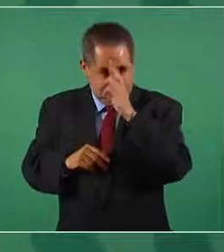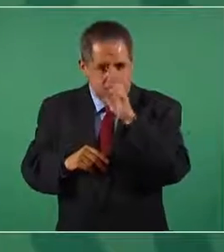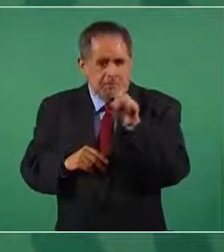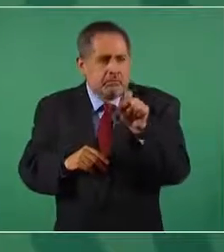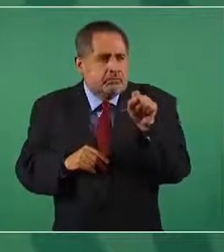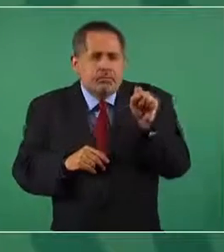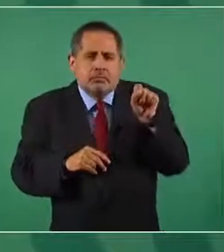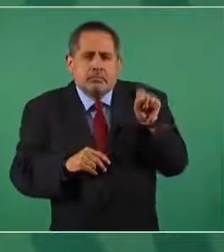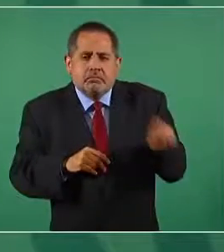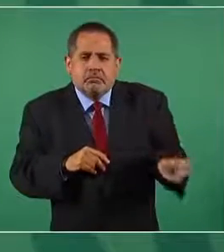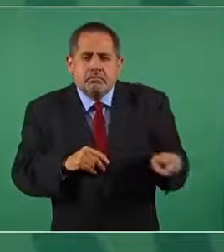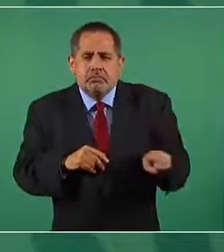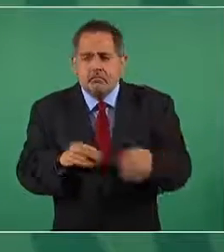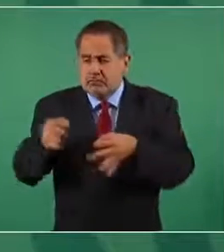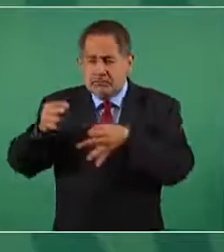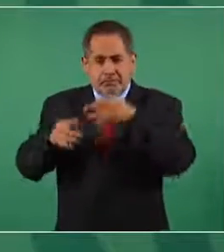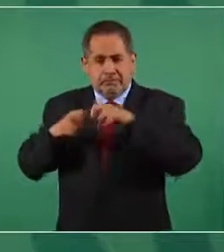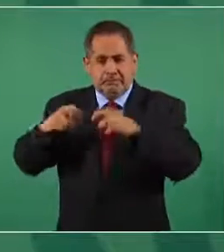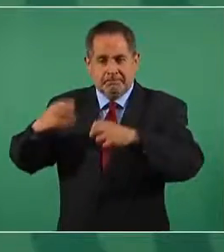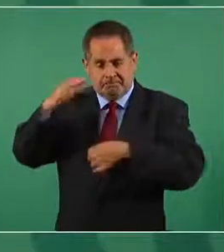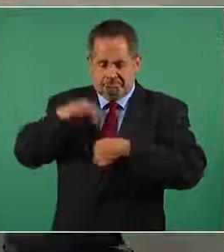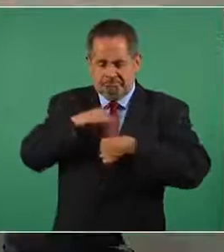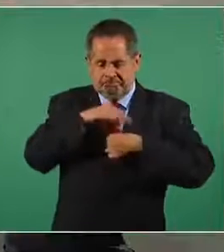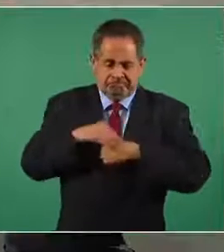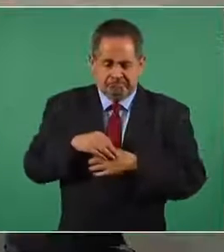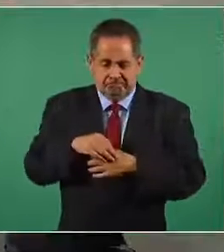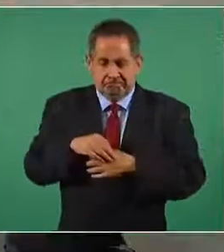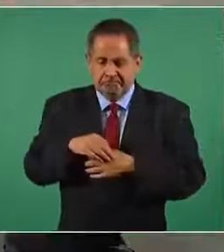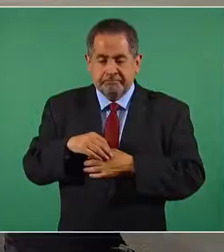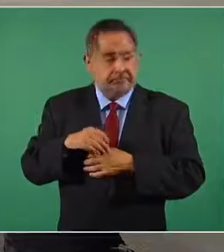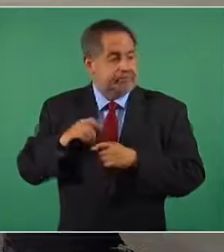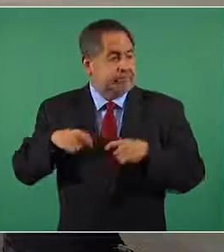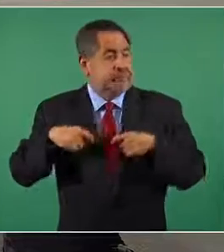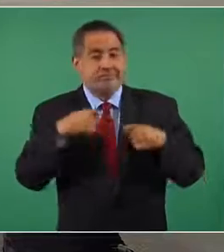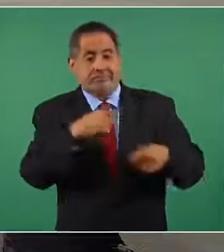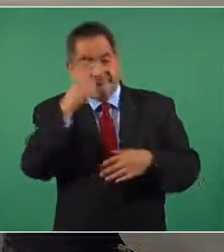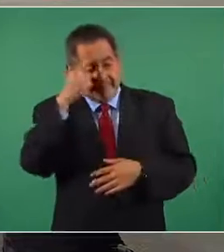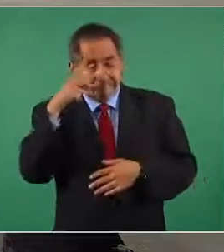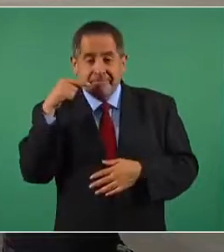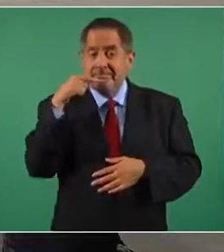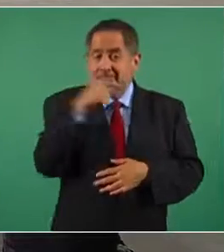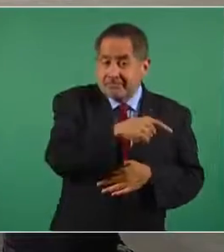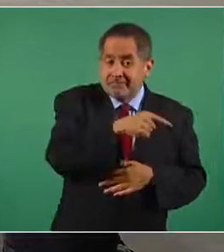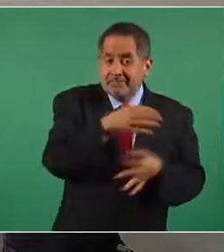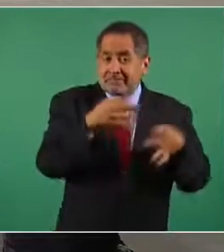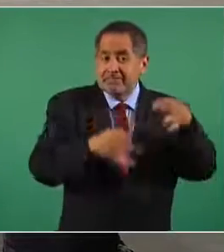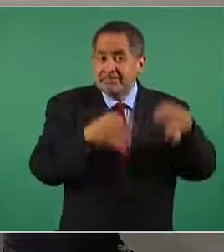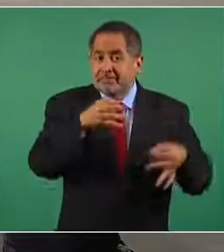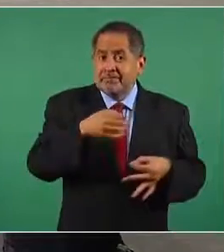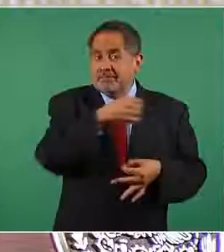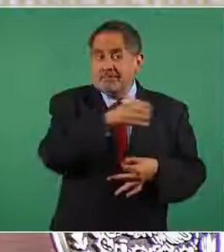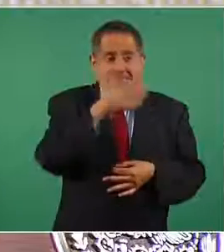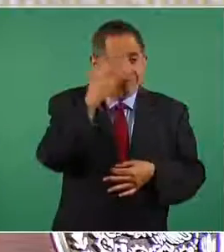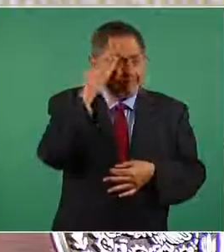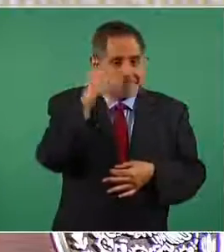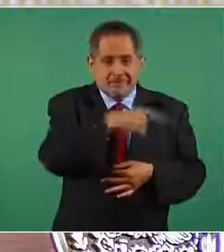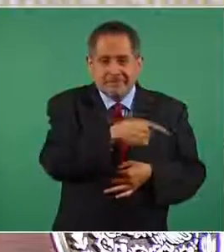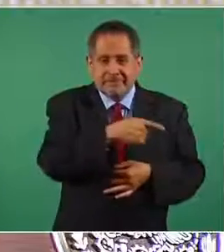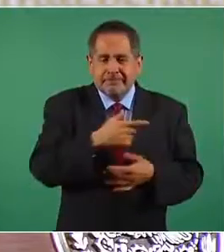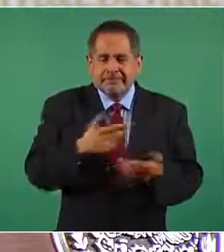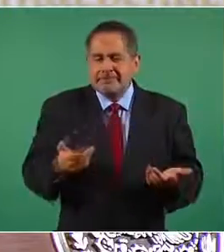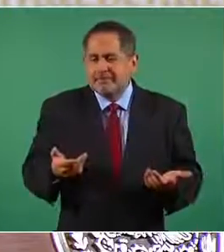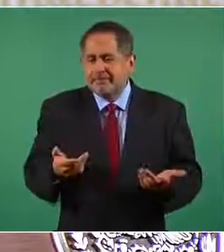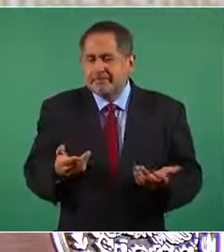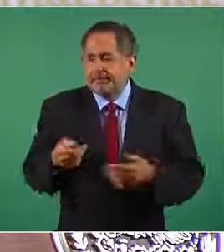los mismos ministros que votaron por ampliarle el plazo a los magistrados electorales,